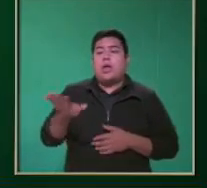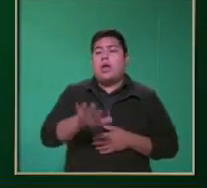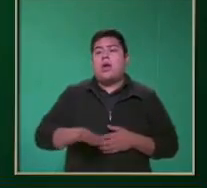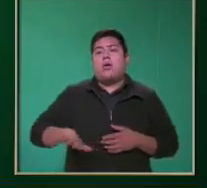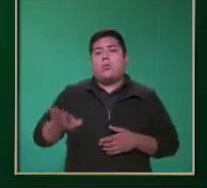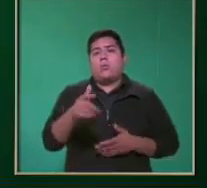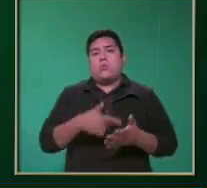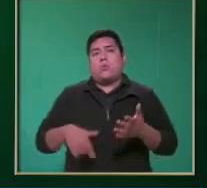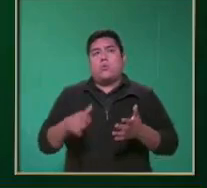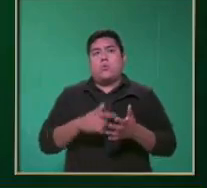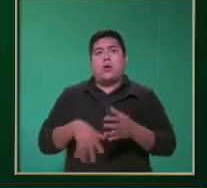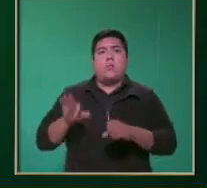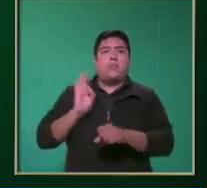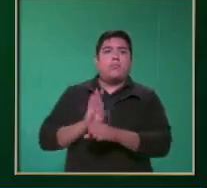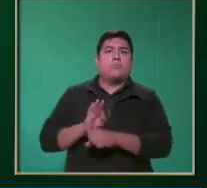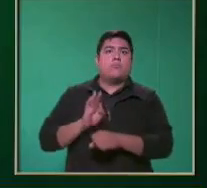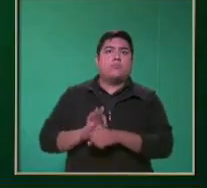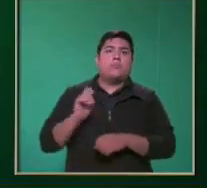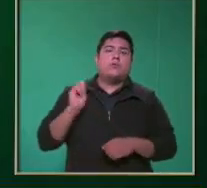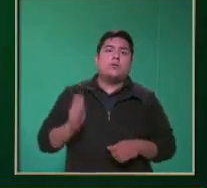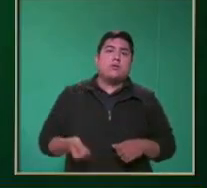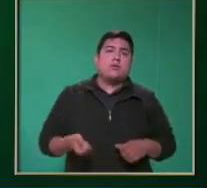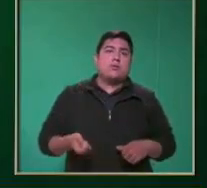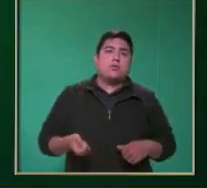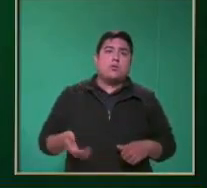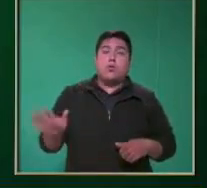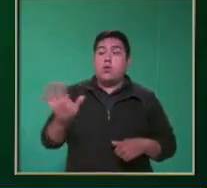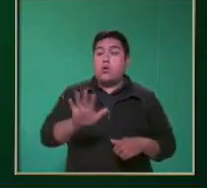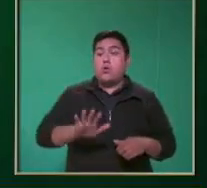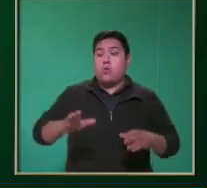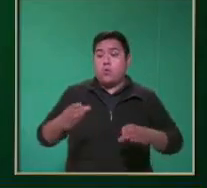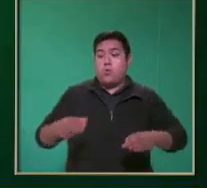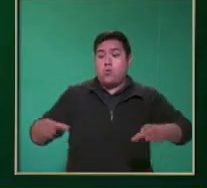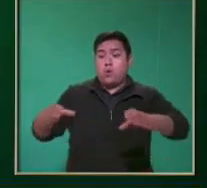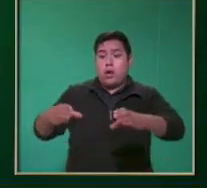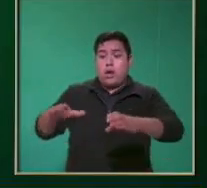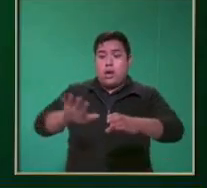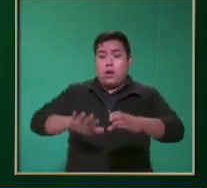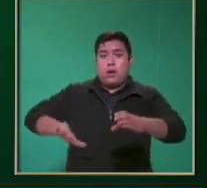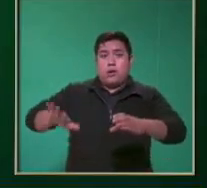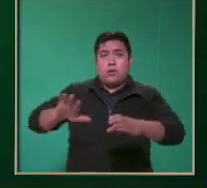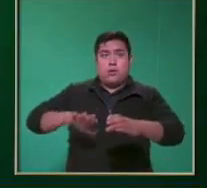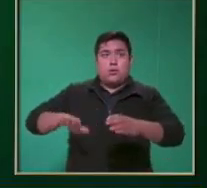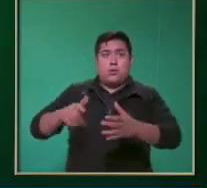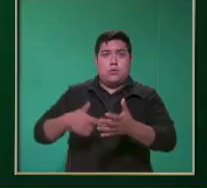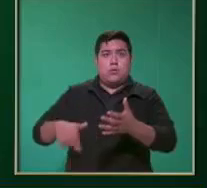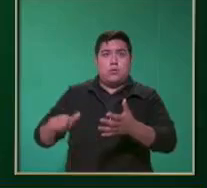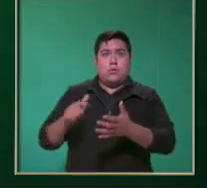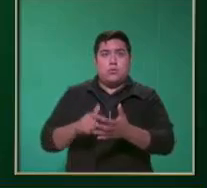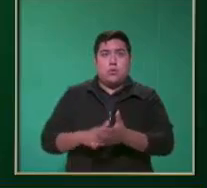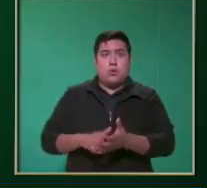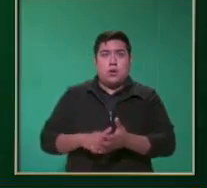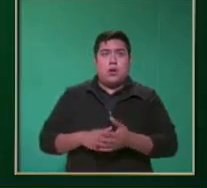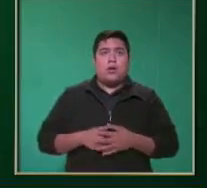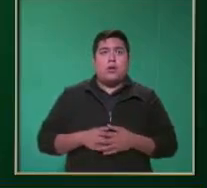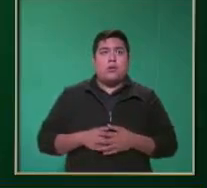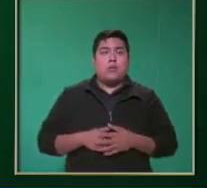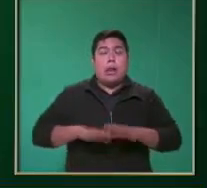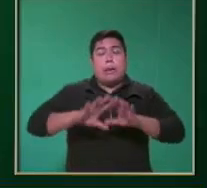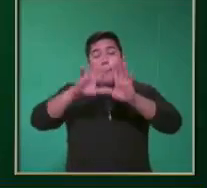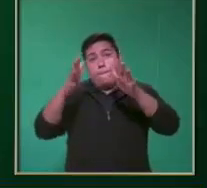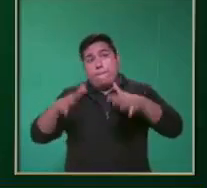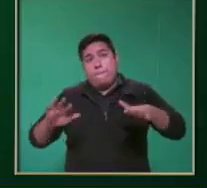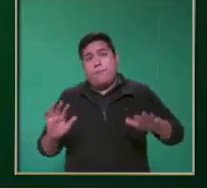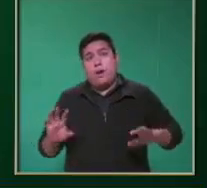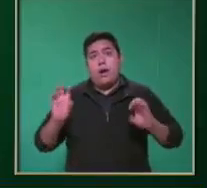área protegida? Son espacios o es un espacio geográfico delimitado, puede ser marítimo o puede